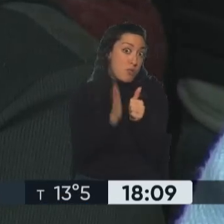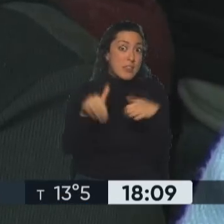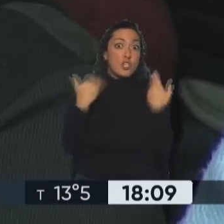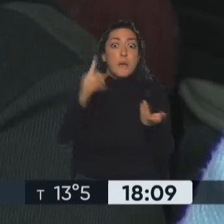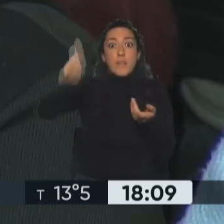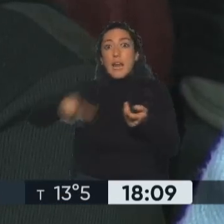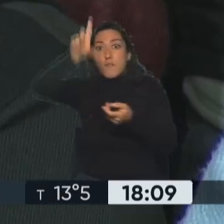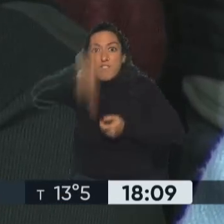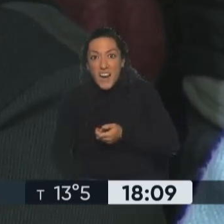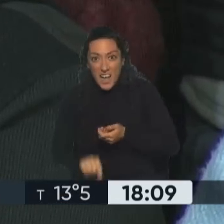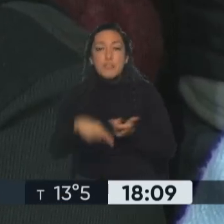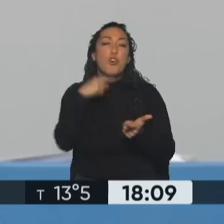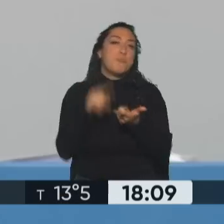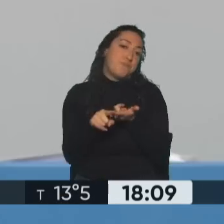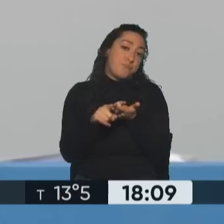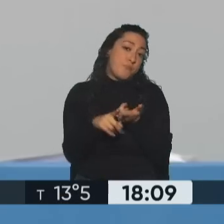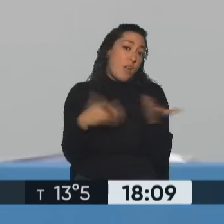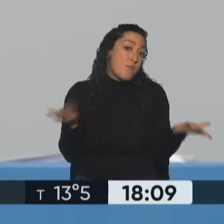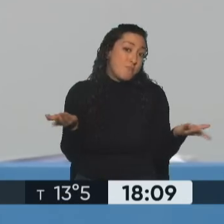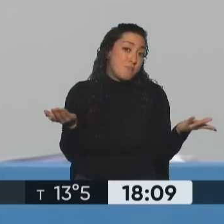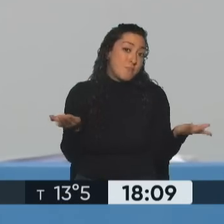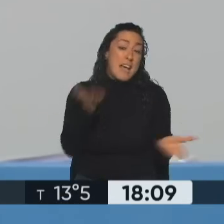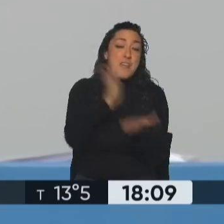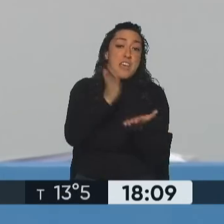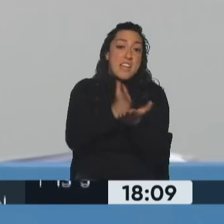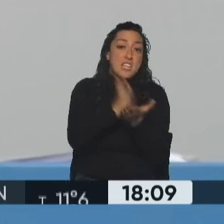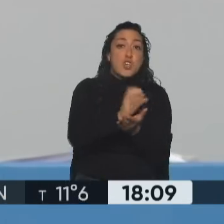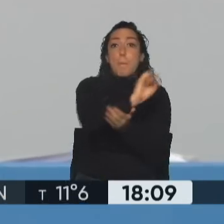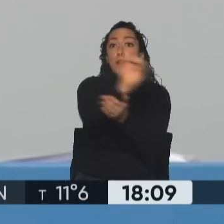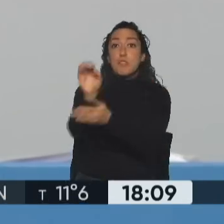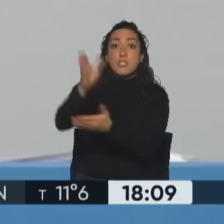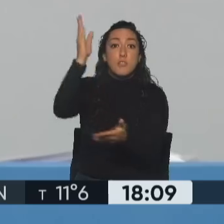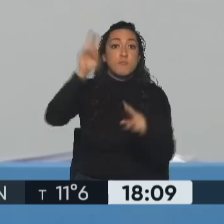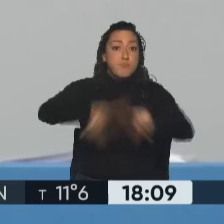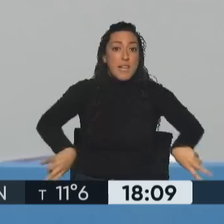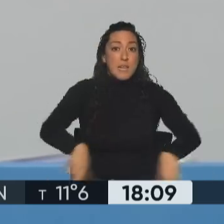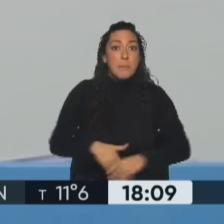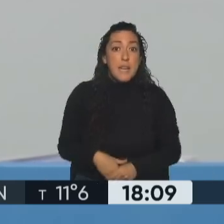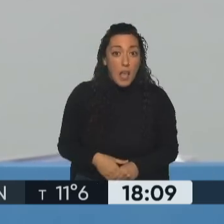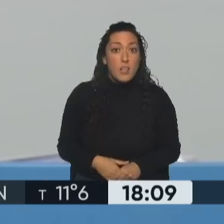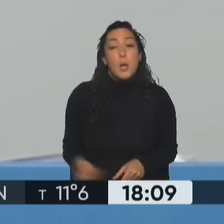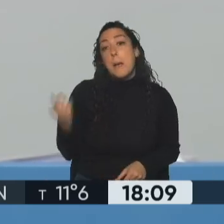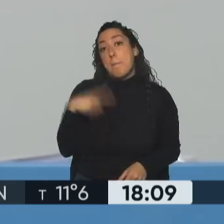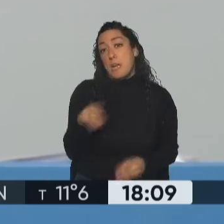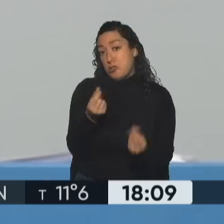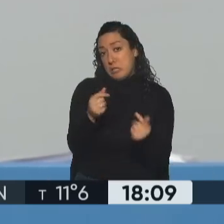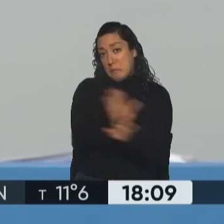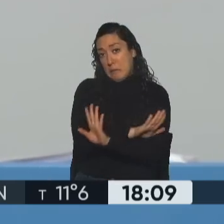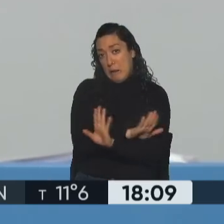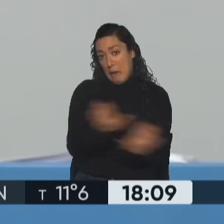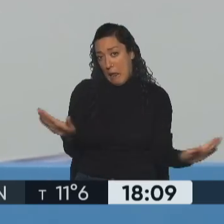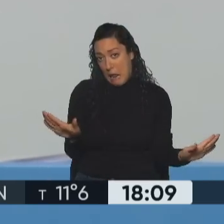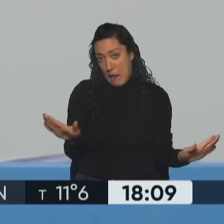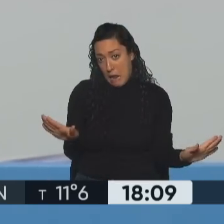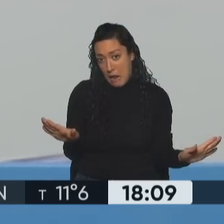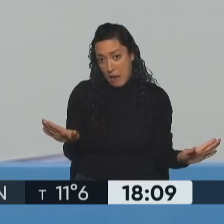Bien, los derechos de exportación se eliminaron, pero no sirvió para nada, porque no